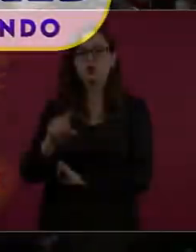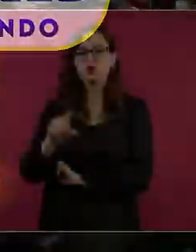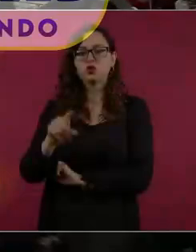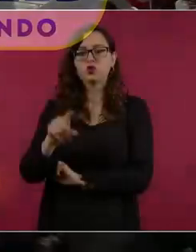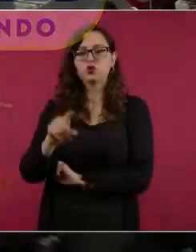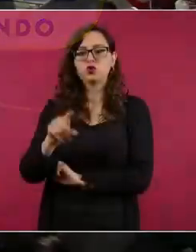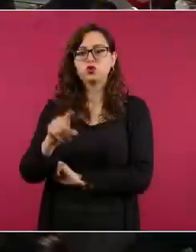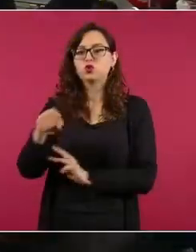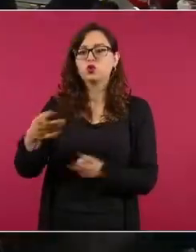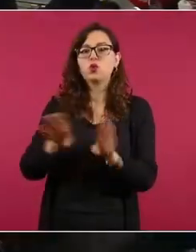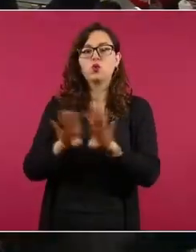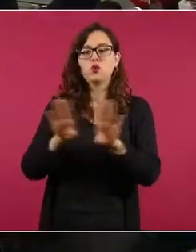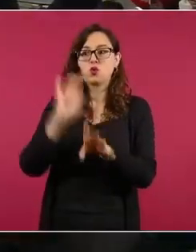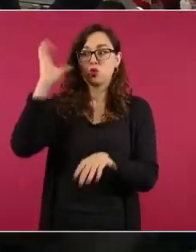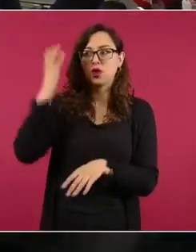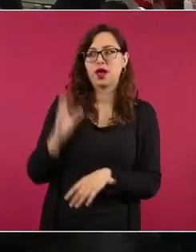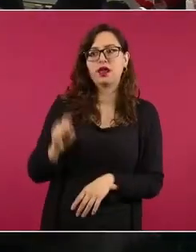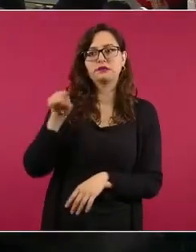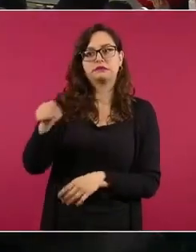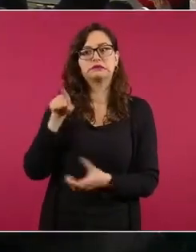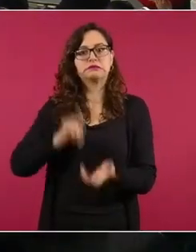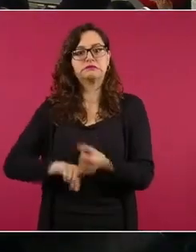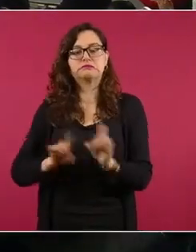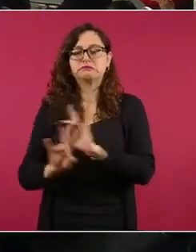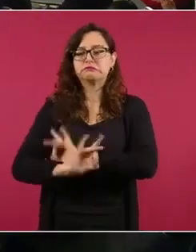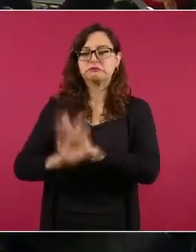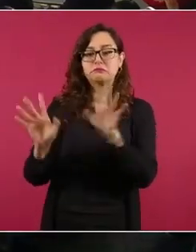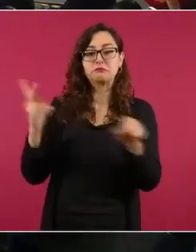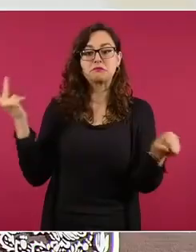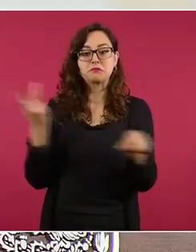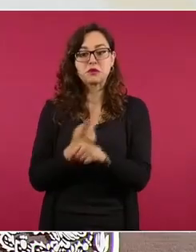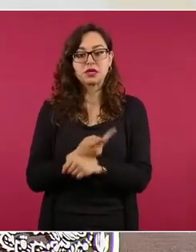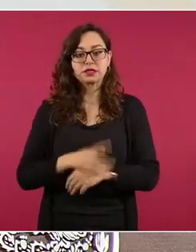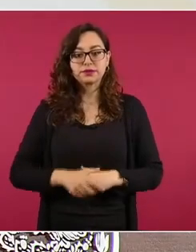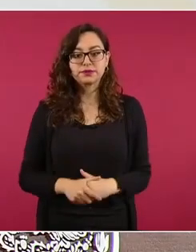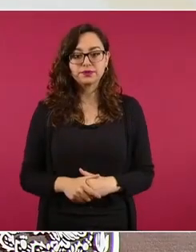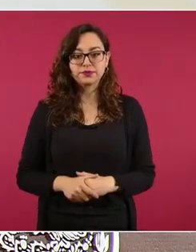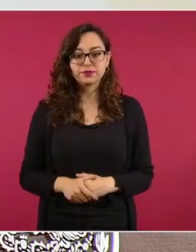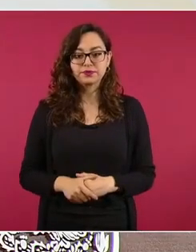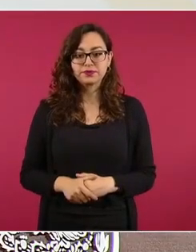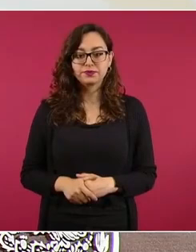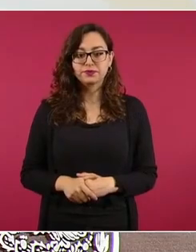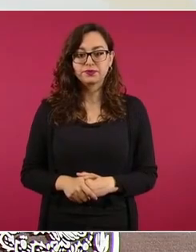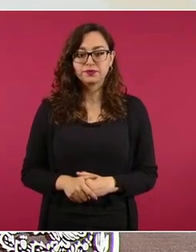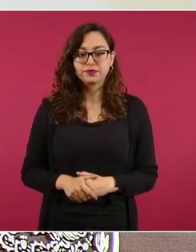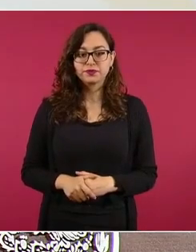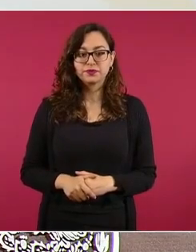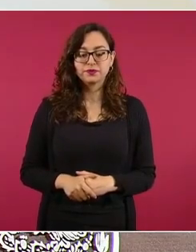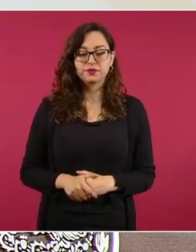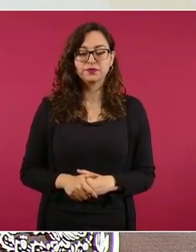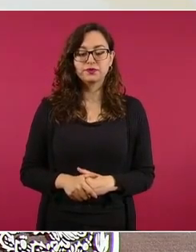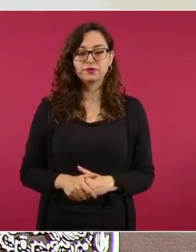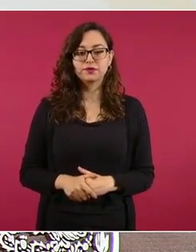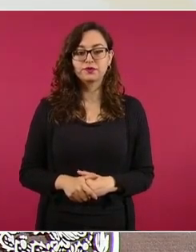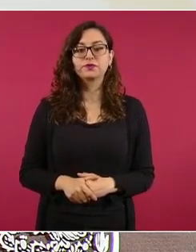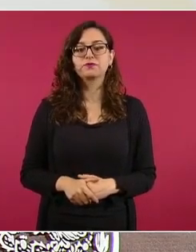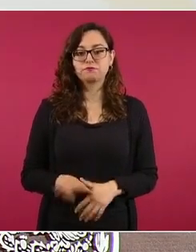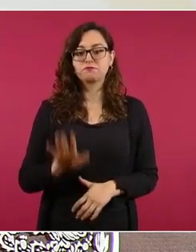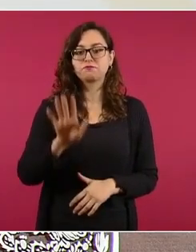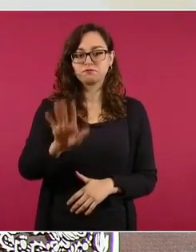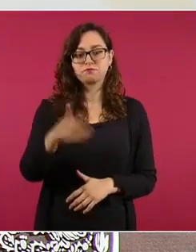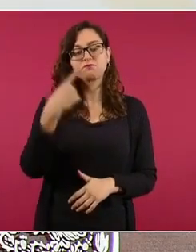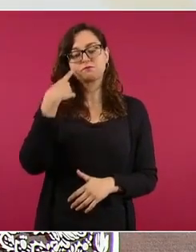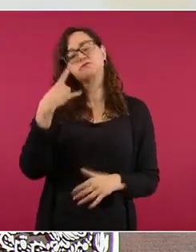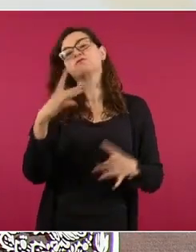¿Cuál es la realidad? Pues es cierto, hubo un ataque